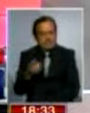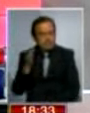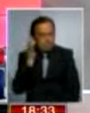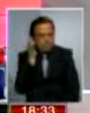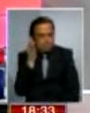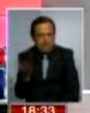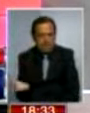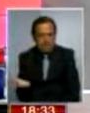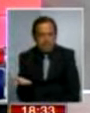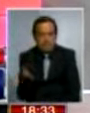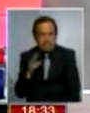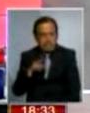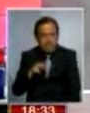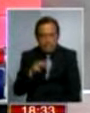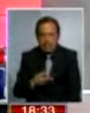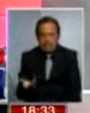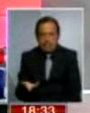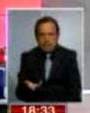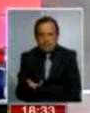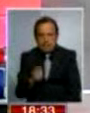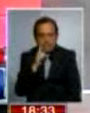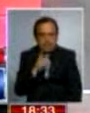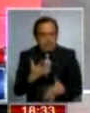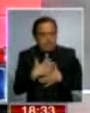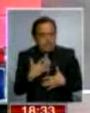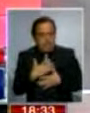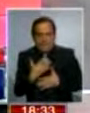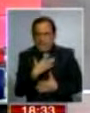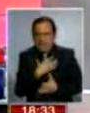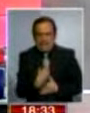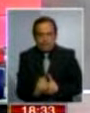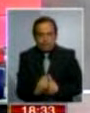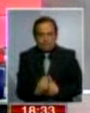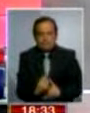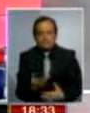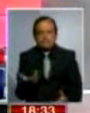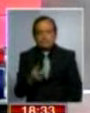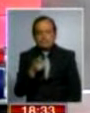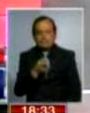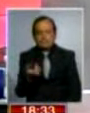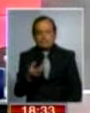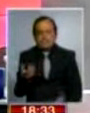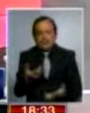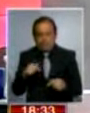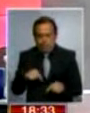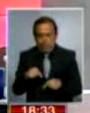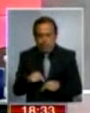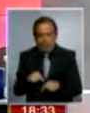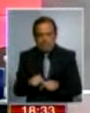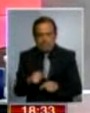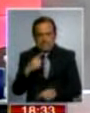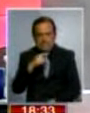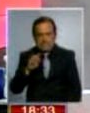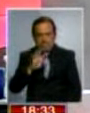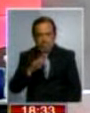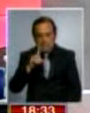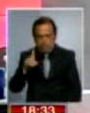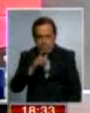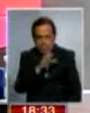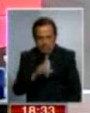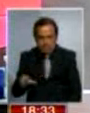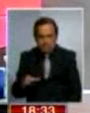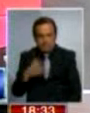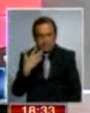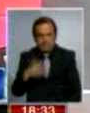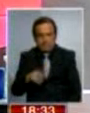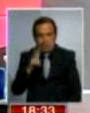mujeres, son madres que tienen miedo por sus hijos. Y fíjate lo que ha sucedido hoy día. 141 personas, por lo menos